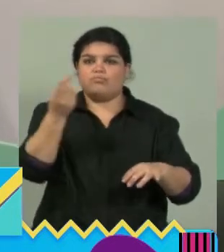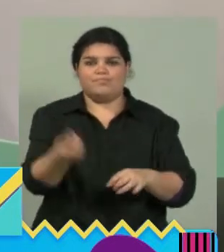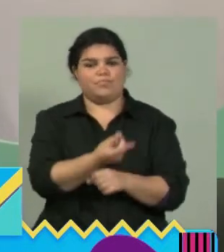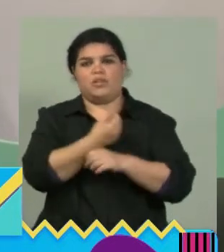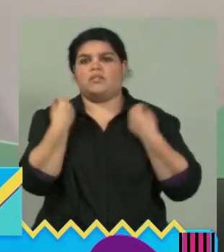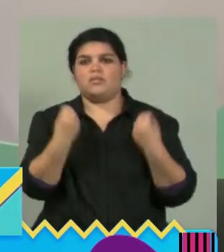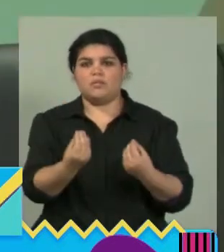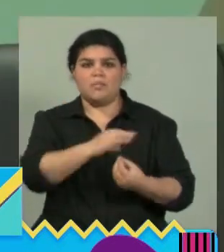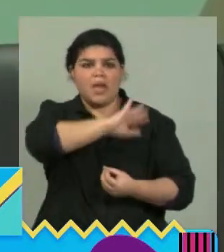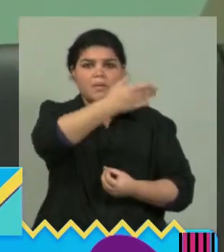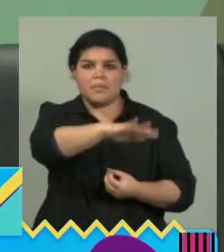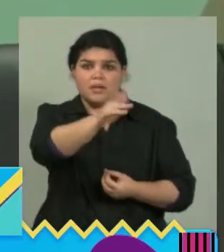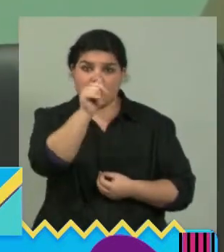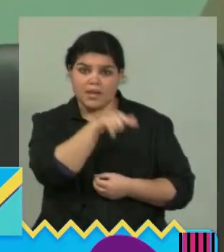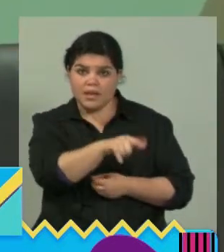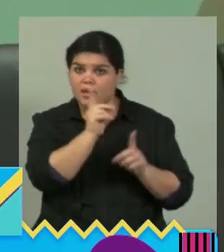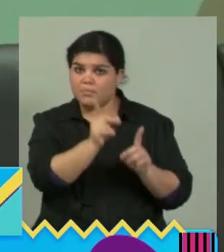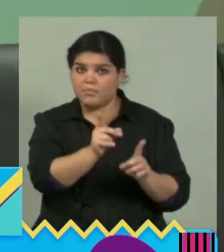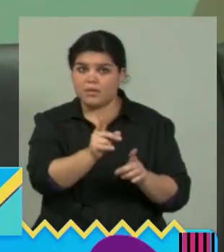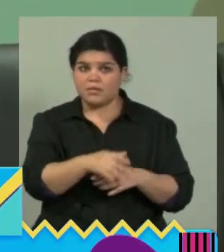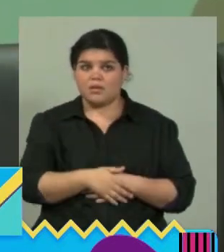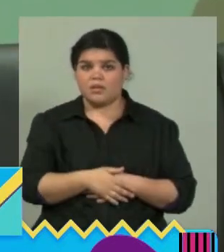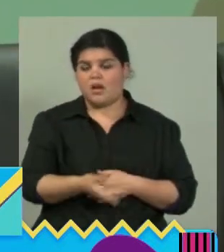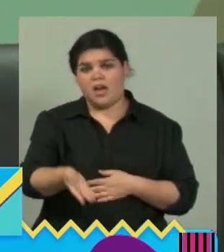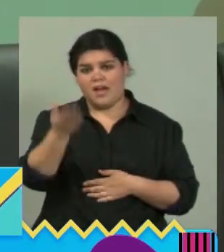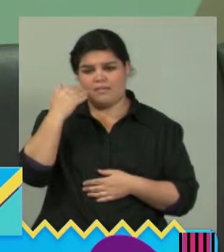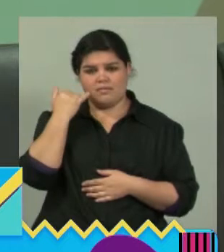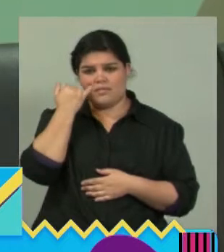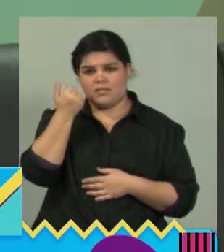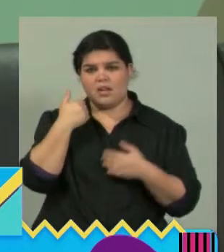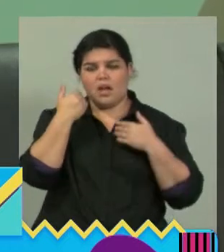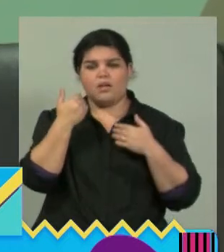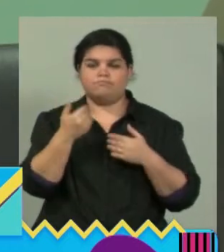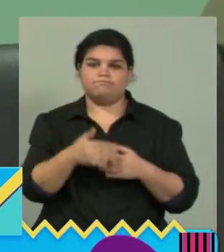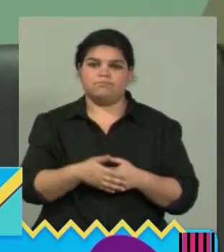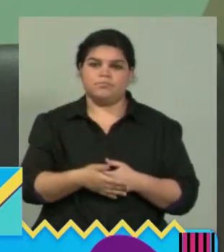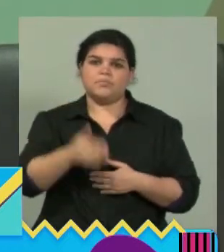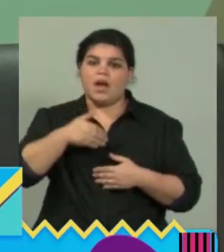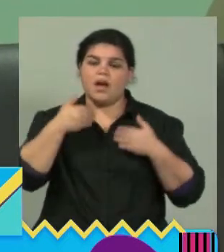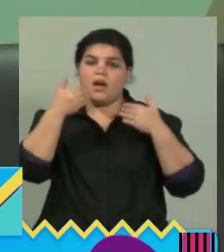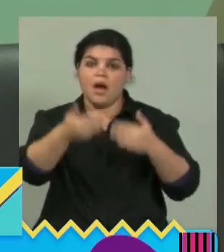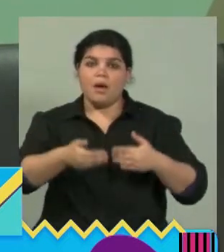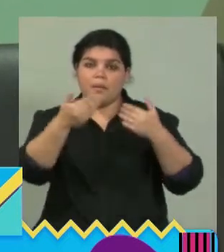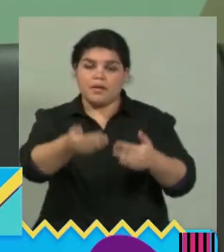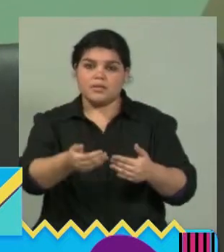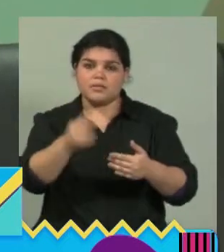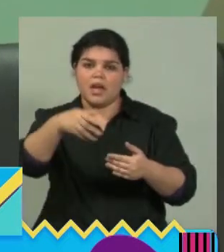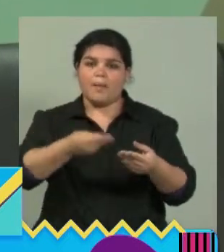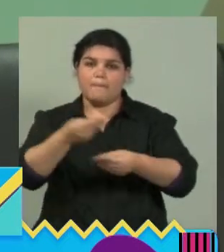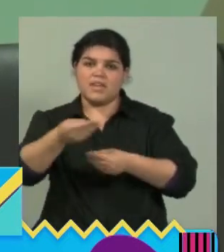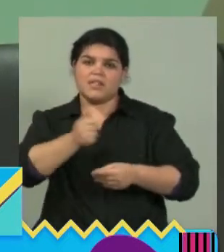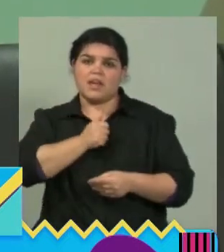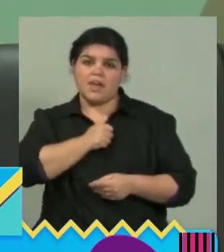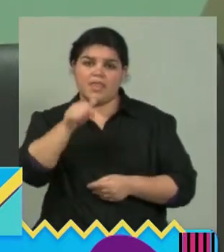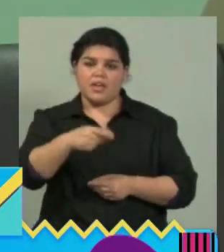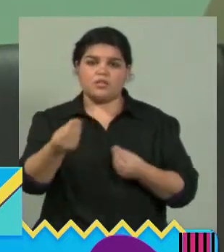plena cordillera, los últimos avances que hizo la Barrick para tratar de dejar más conforme al gobierno y a la